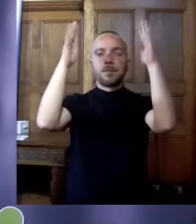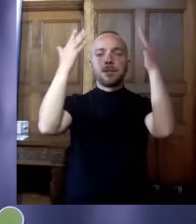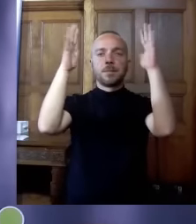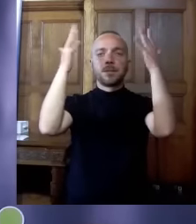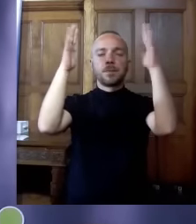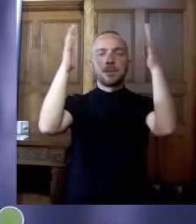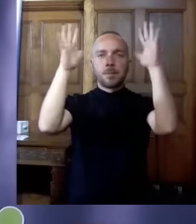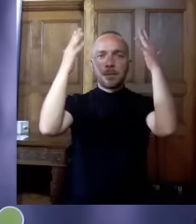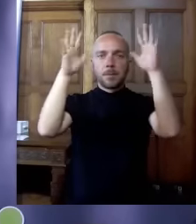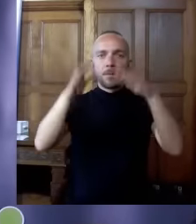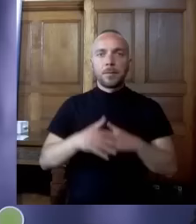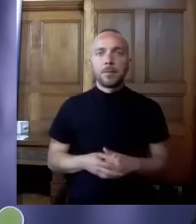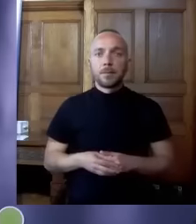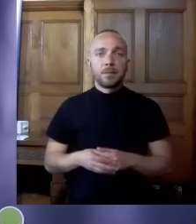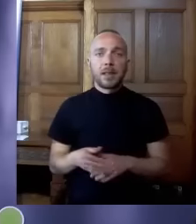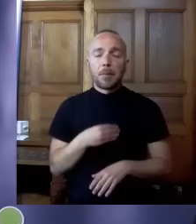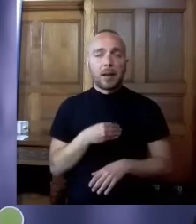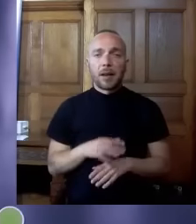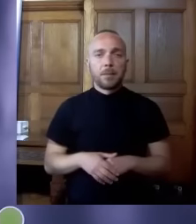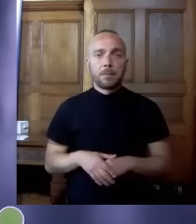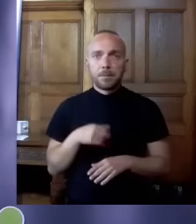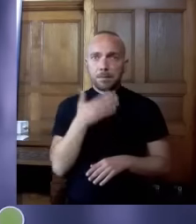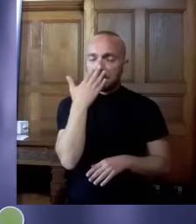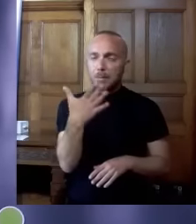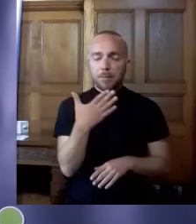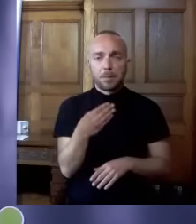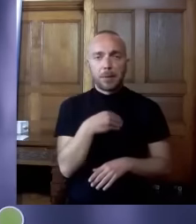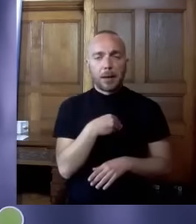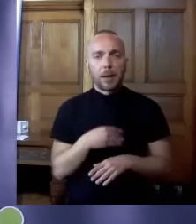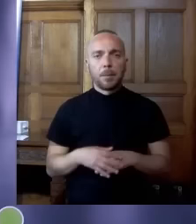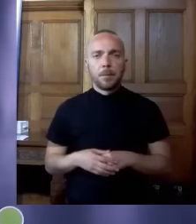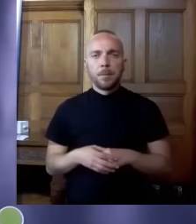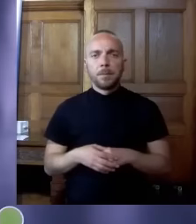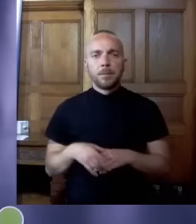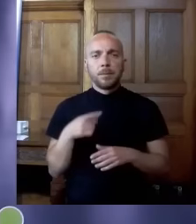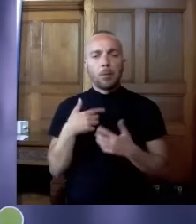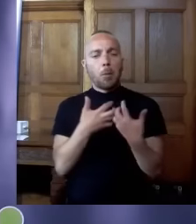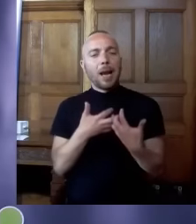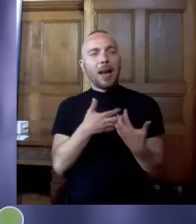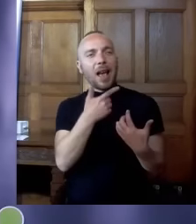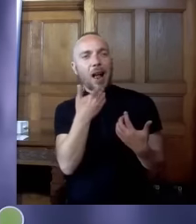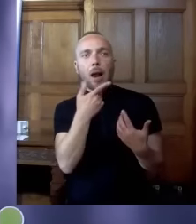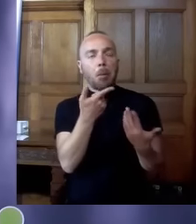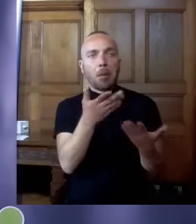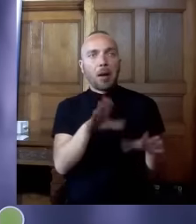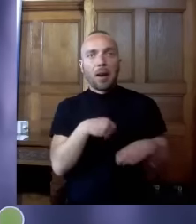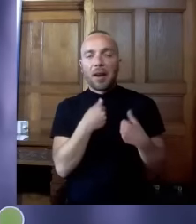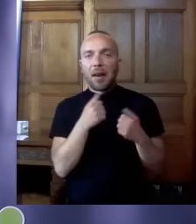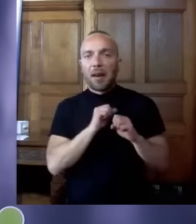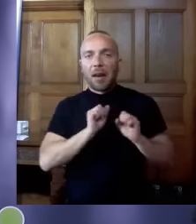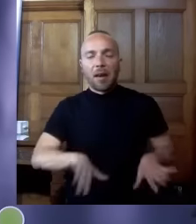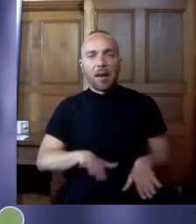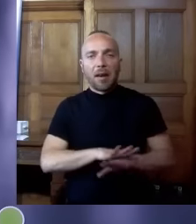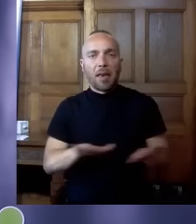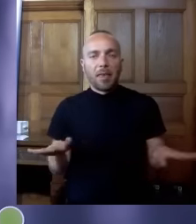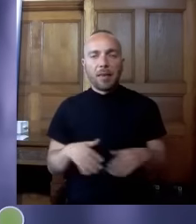compañeras Qué pena y lo digo con pena que no se asuma la pelea ni un poco vamos a seguir